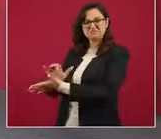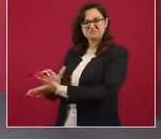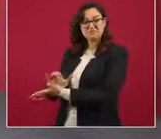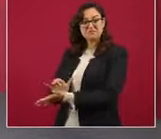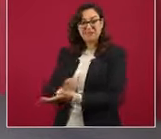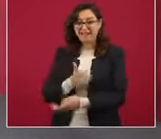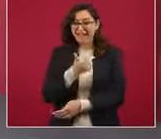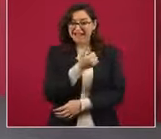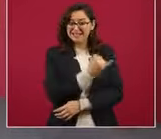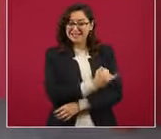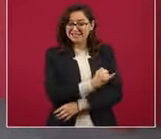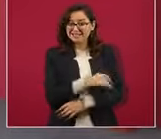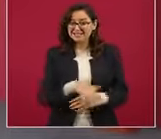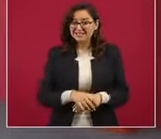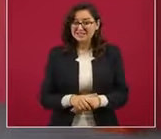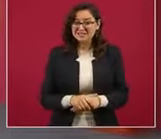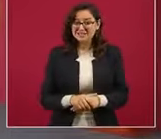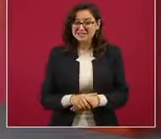hablando